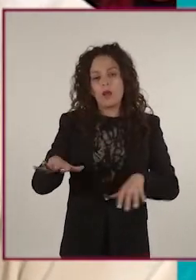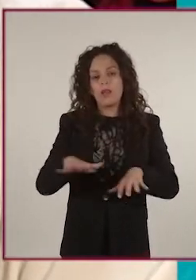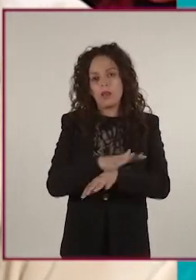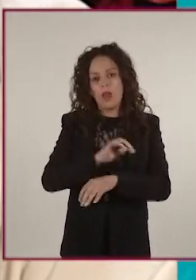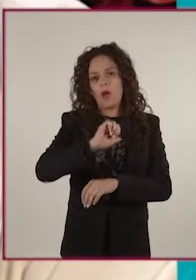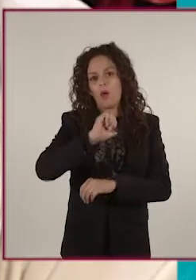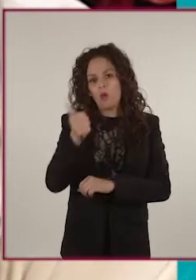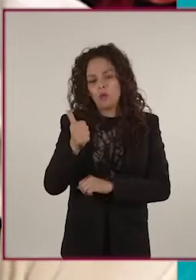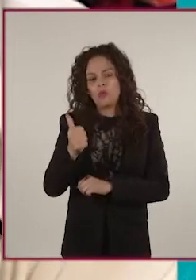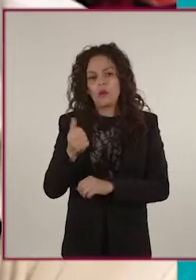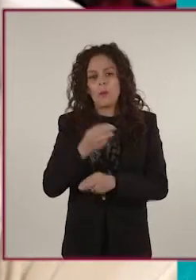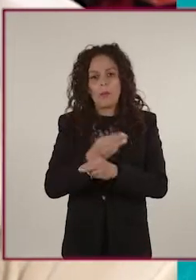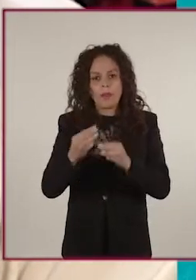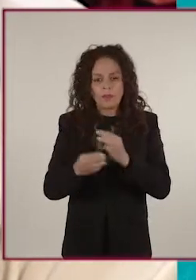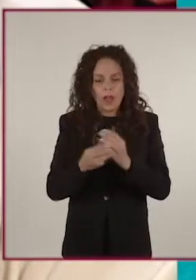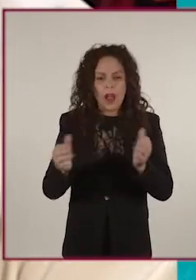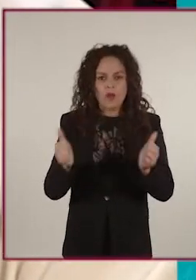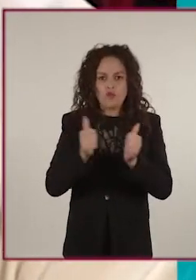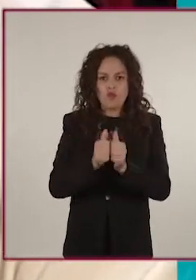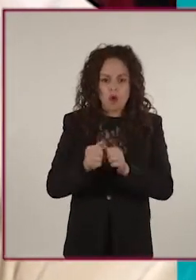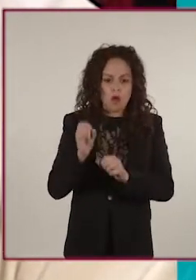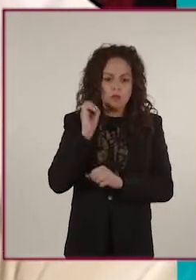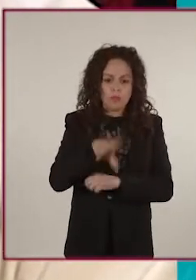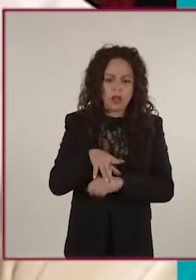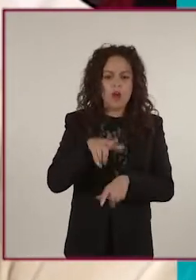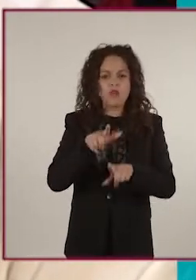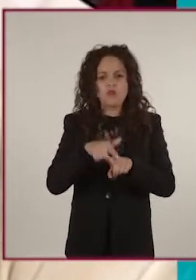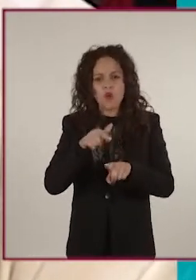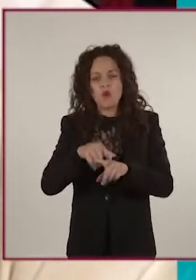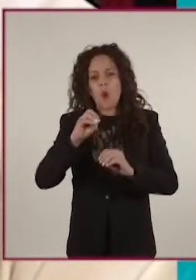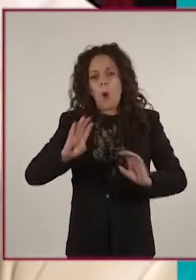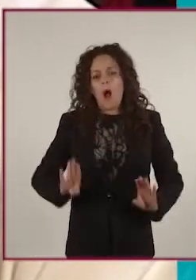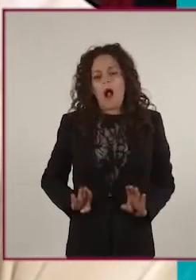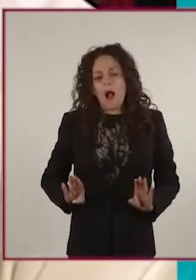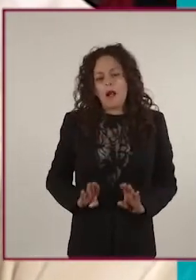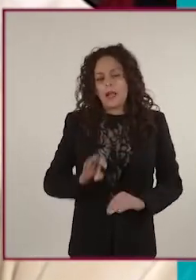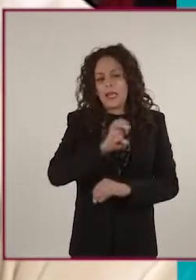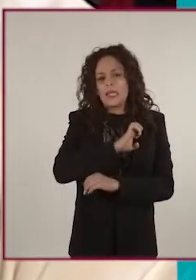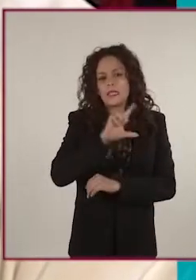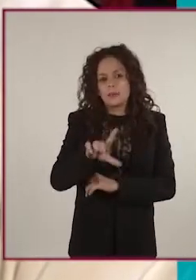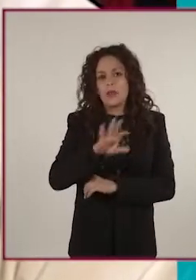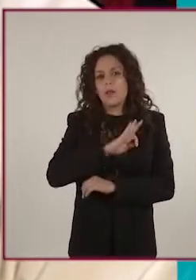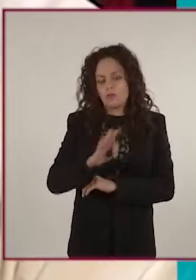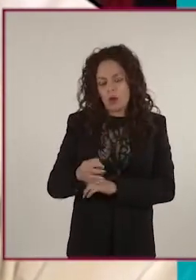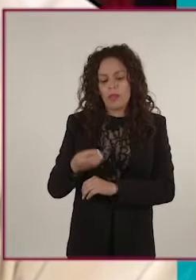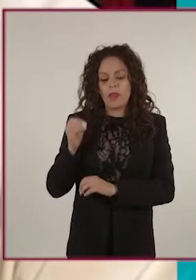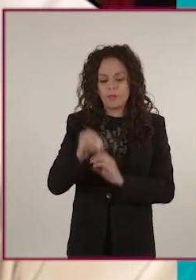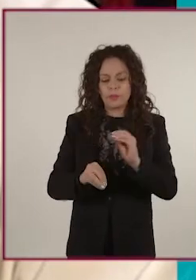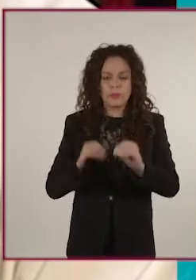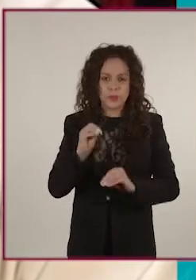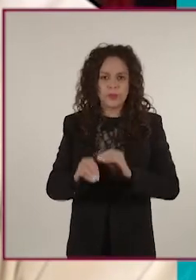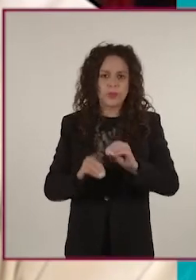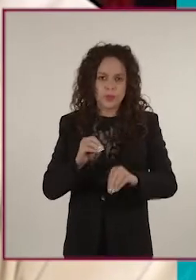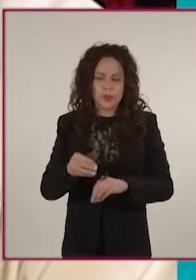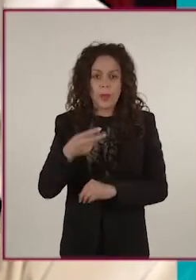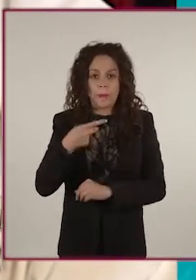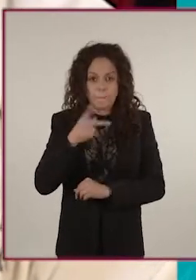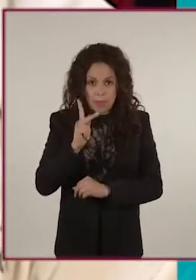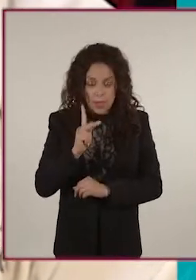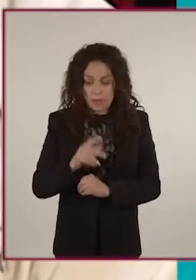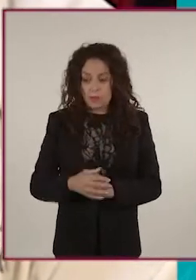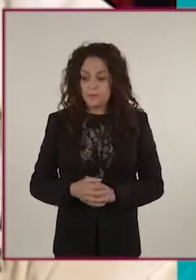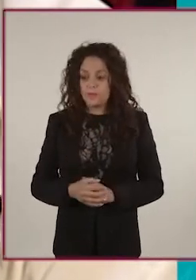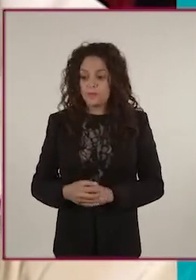emplear otro tipo de químicos para darles color o darles algunas características especiales, ¿no? Pero se puede lograr